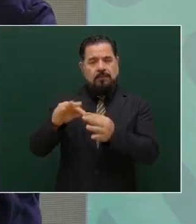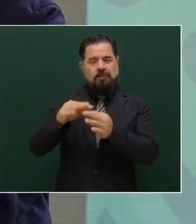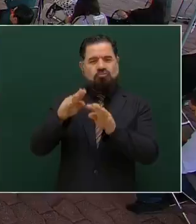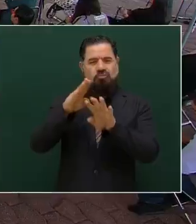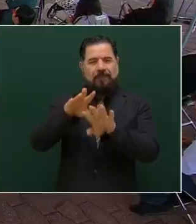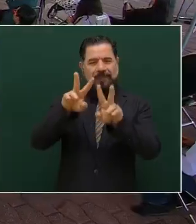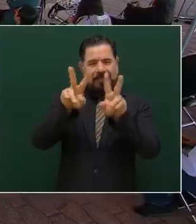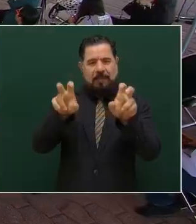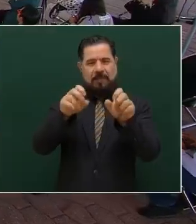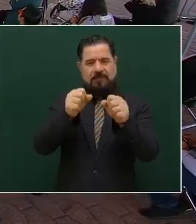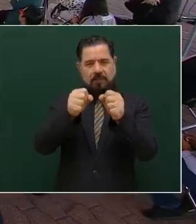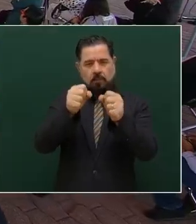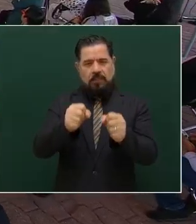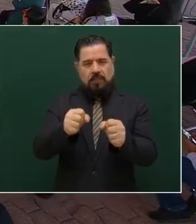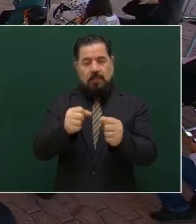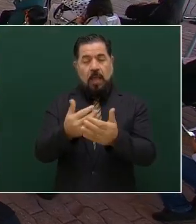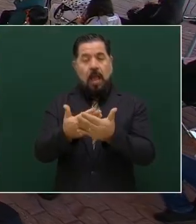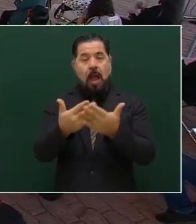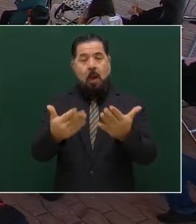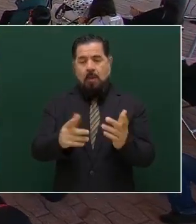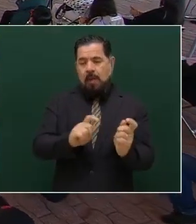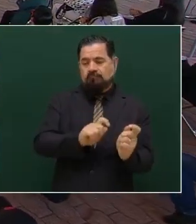al doctor